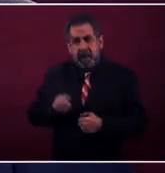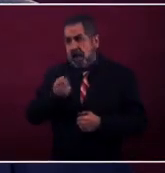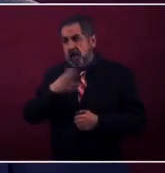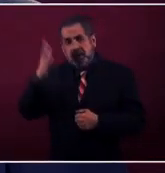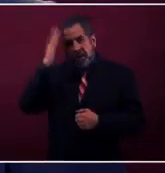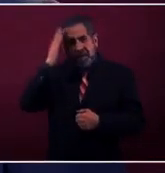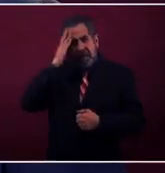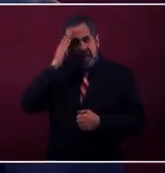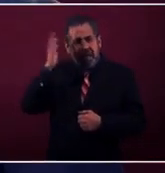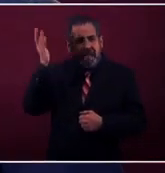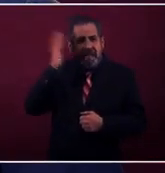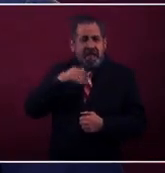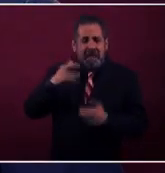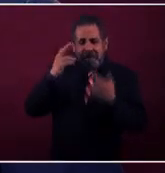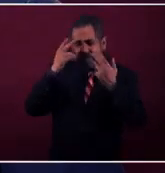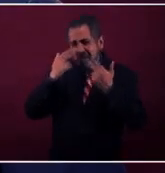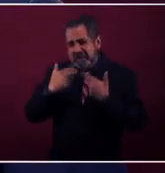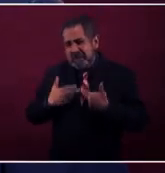dirigentes